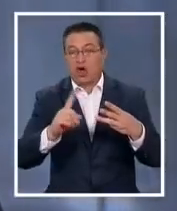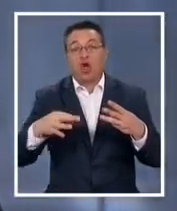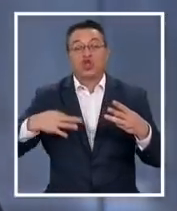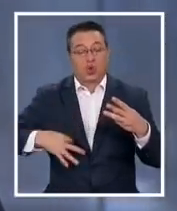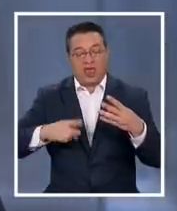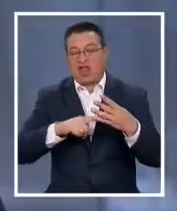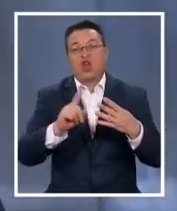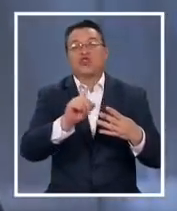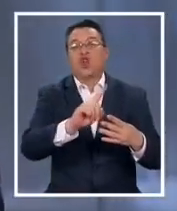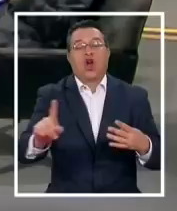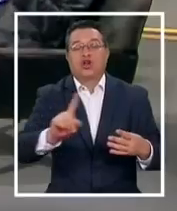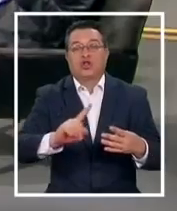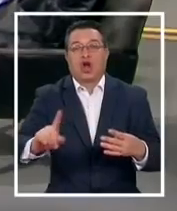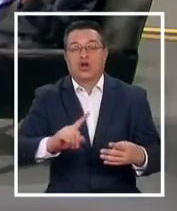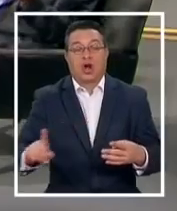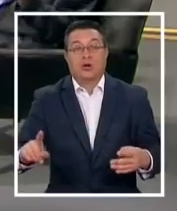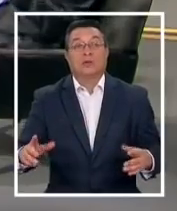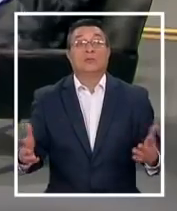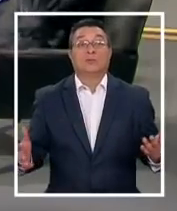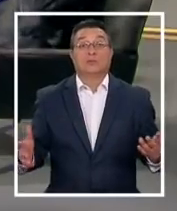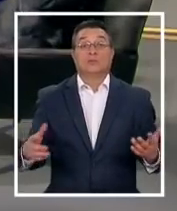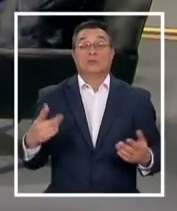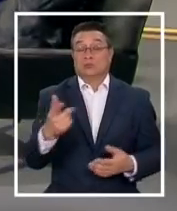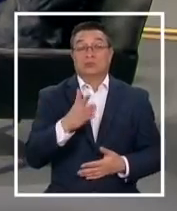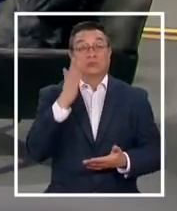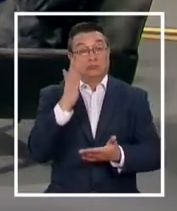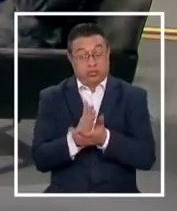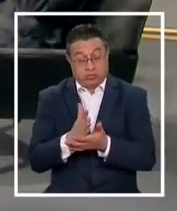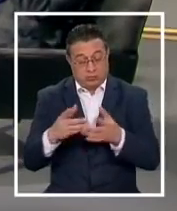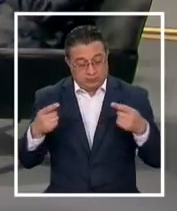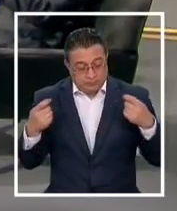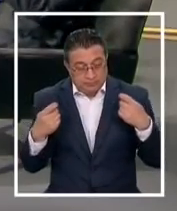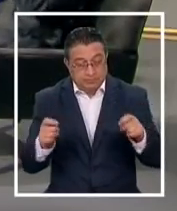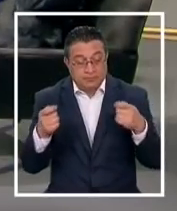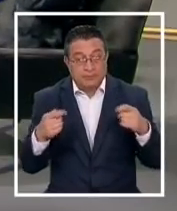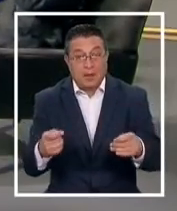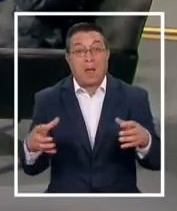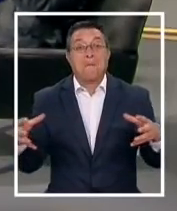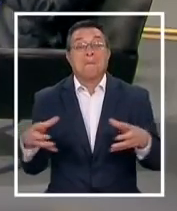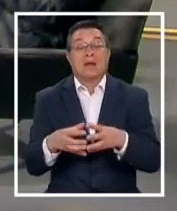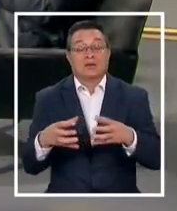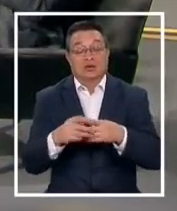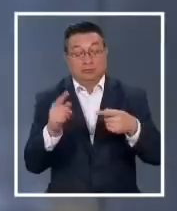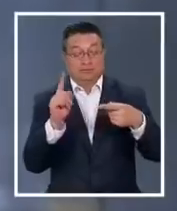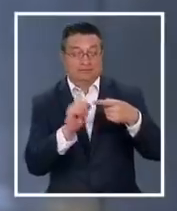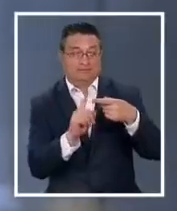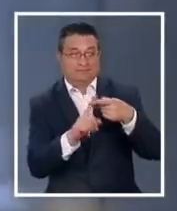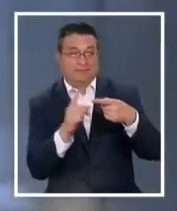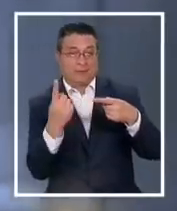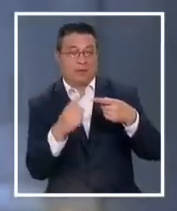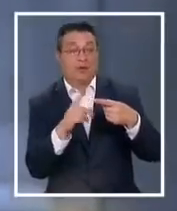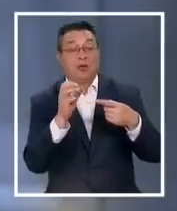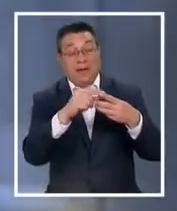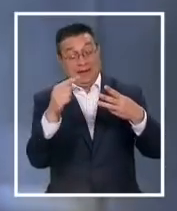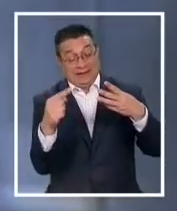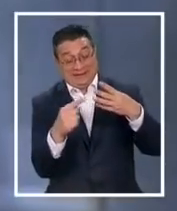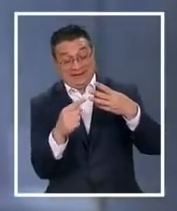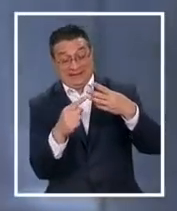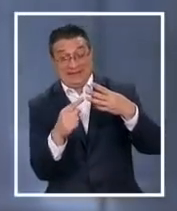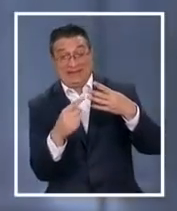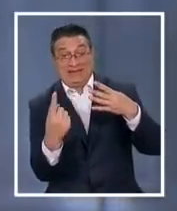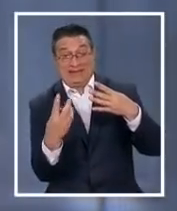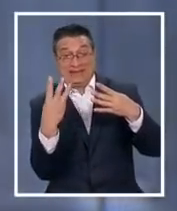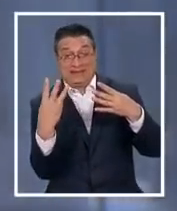ciudadanos no. Entonces, en estricto rigor, nos vamos a jugar entero como partido para la opción 1. Bueno, y la opción 3